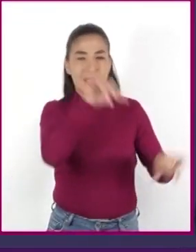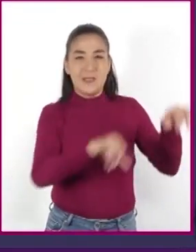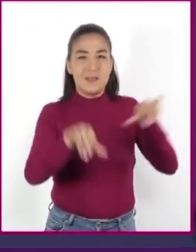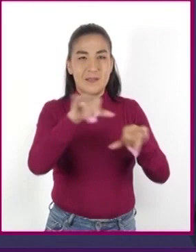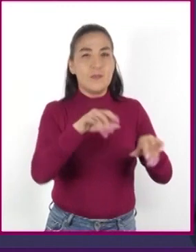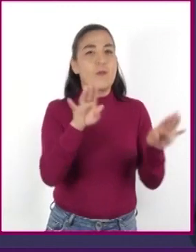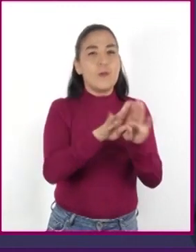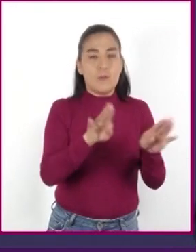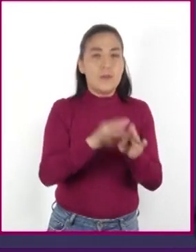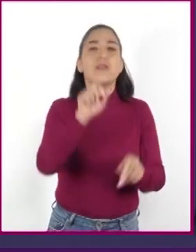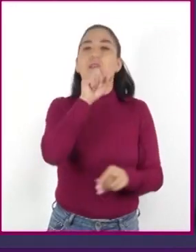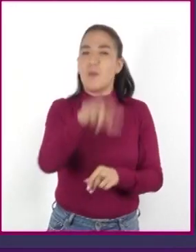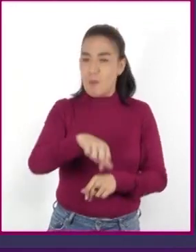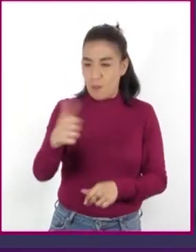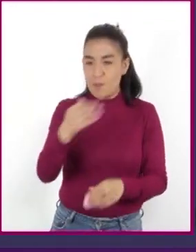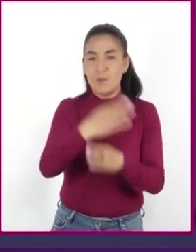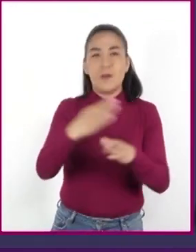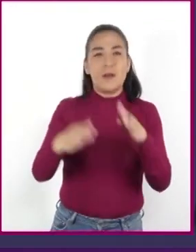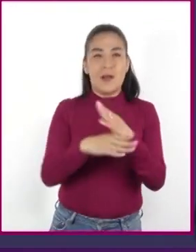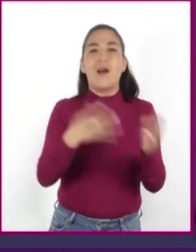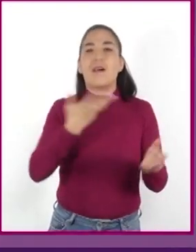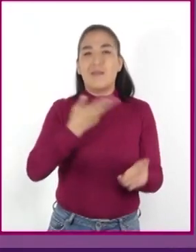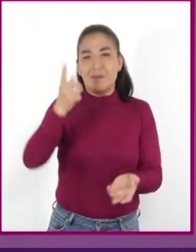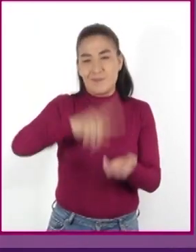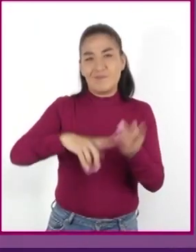otros materiales que tenemos en nuestro entorno.